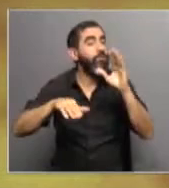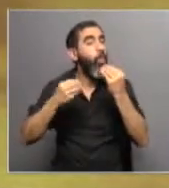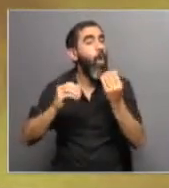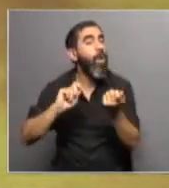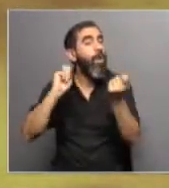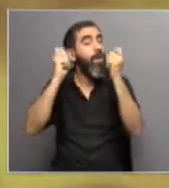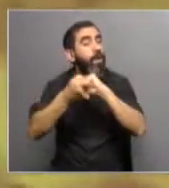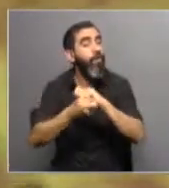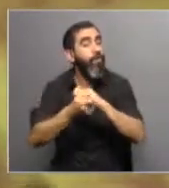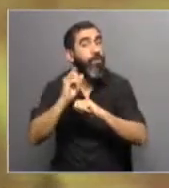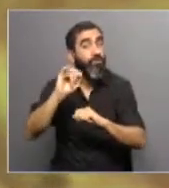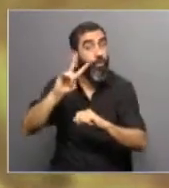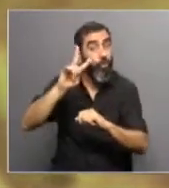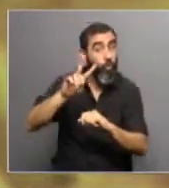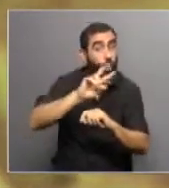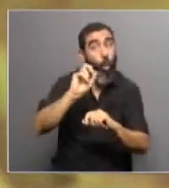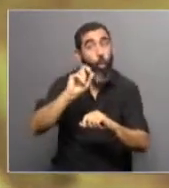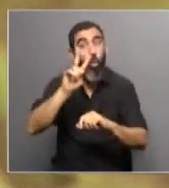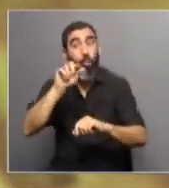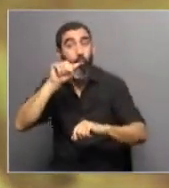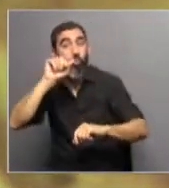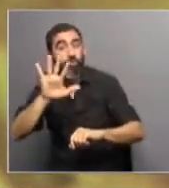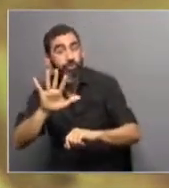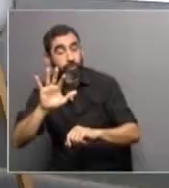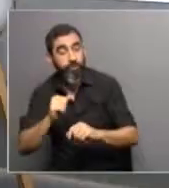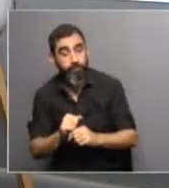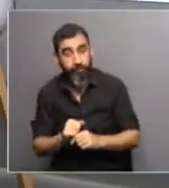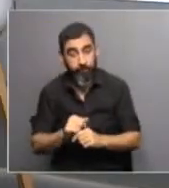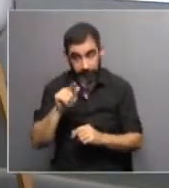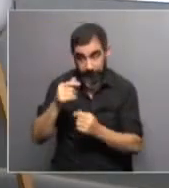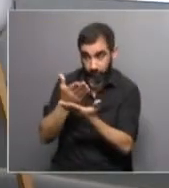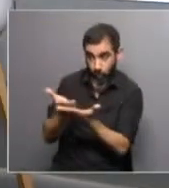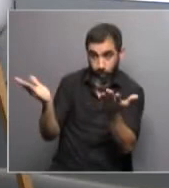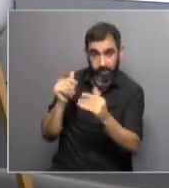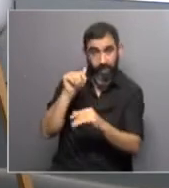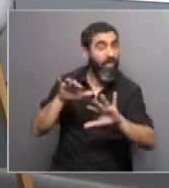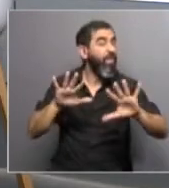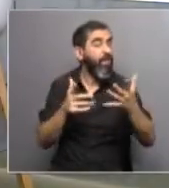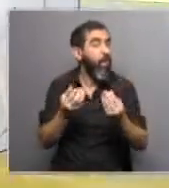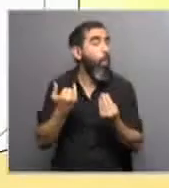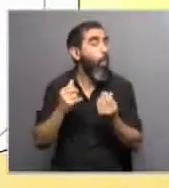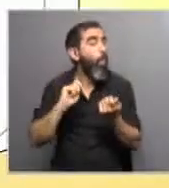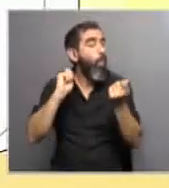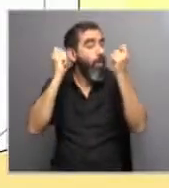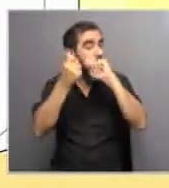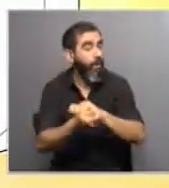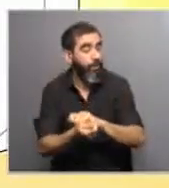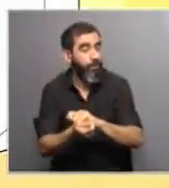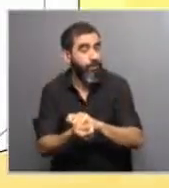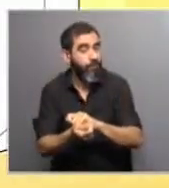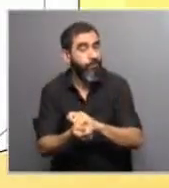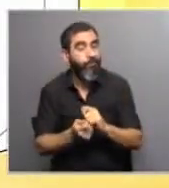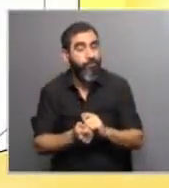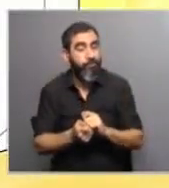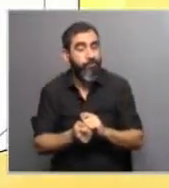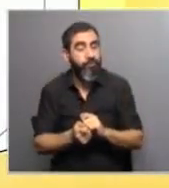cambios? Si aumenta 2 o 2.5, etc. Entonces, en esta placa lo que se observa es cómo cambiaría la probabilidad de ocurrencia